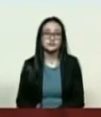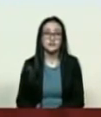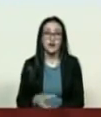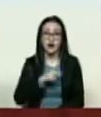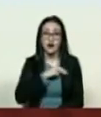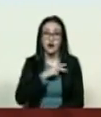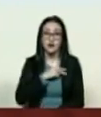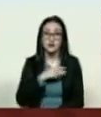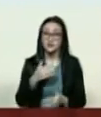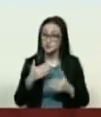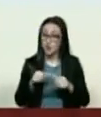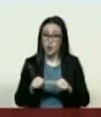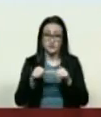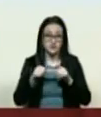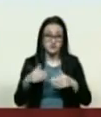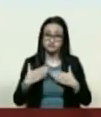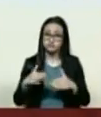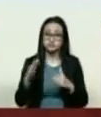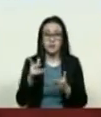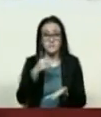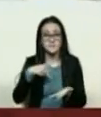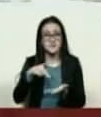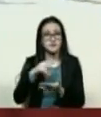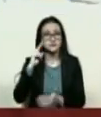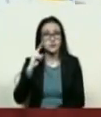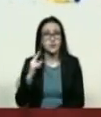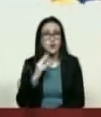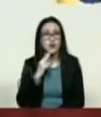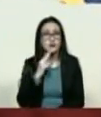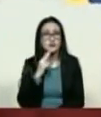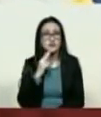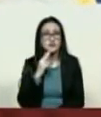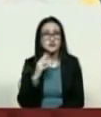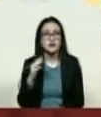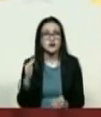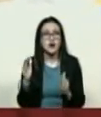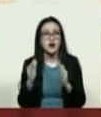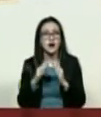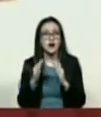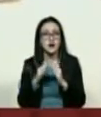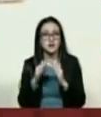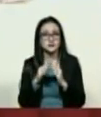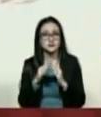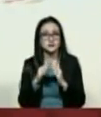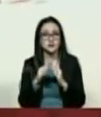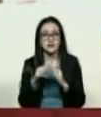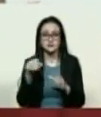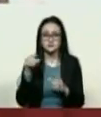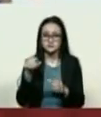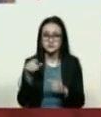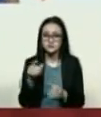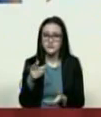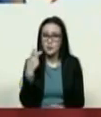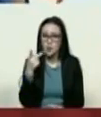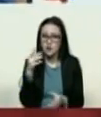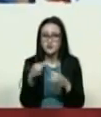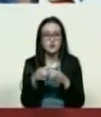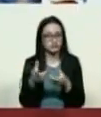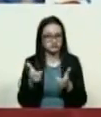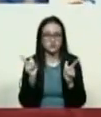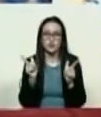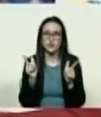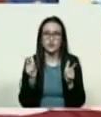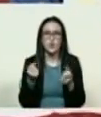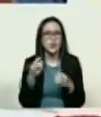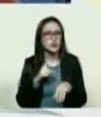luego de esta fase en las plazas Bolívar, esto se va a realizar en las casas del partido. Todas las casas del partido van a estar habilitadas.